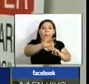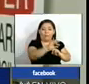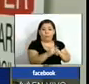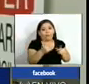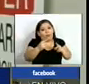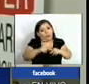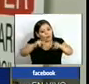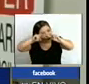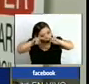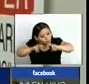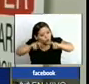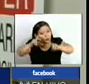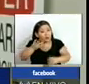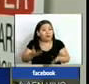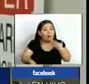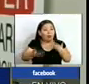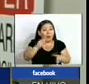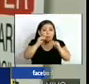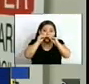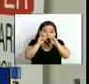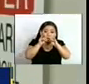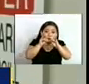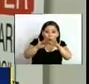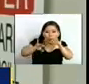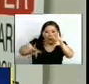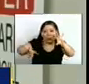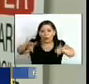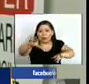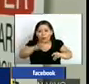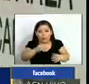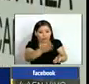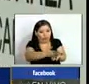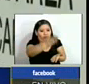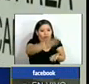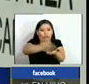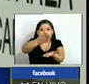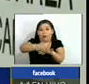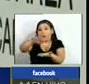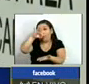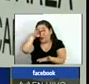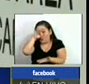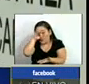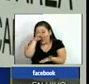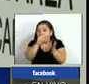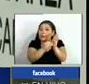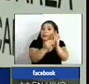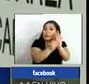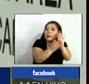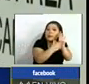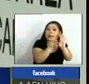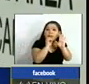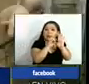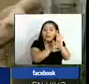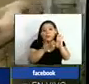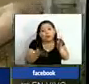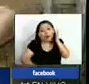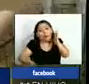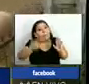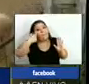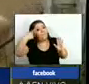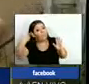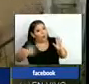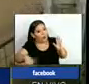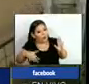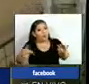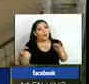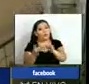los investigadores advirtieron que el virus estaba en aumento entre las poblaciones de cerdos y que podría, y cito, representar una seria amenaza